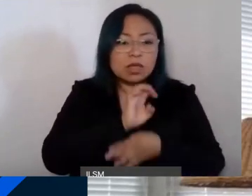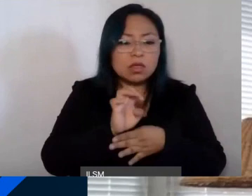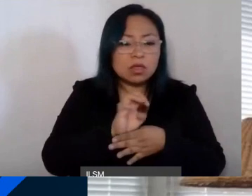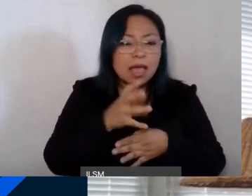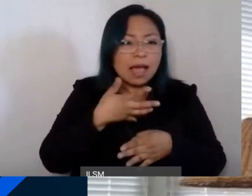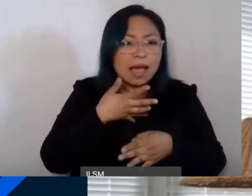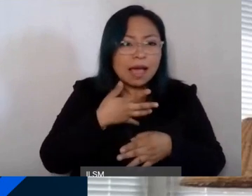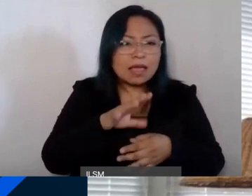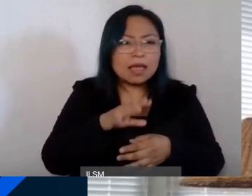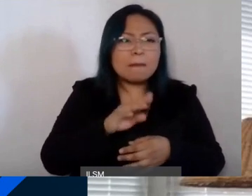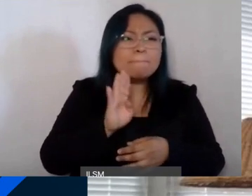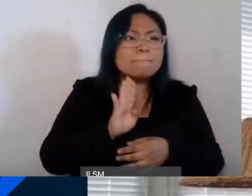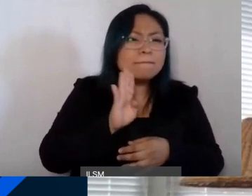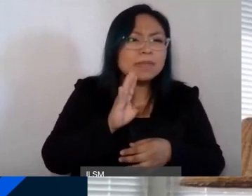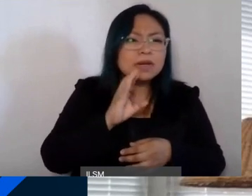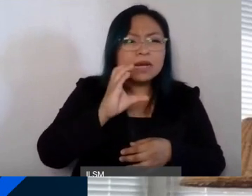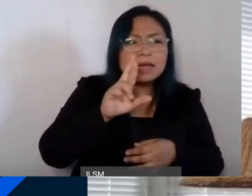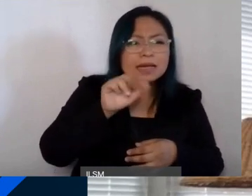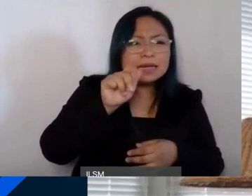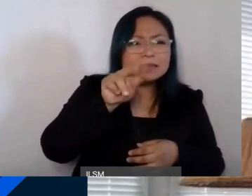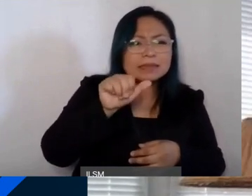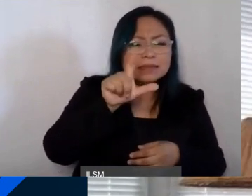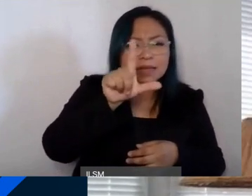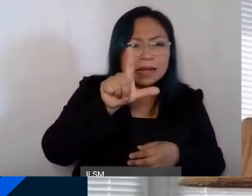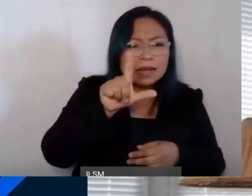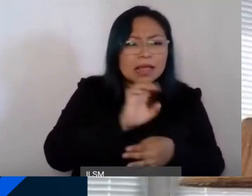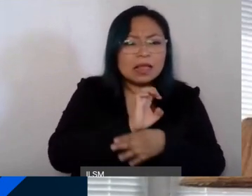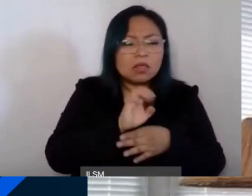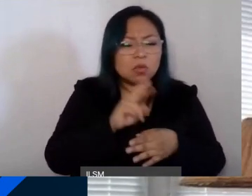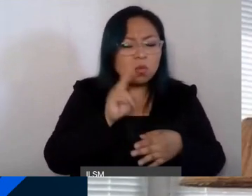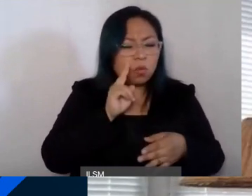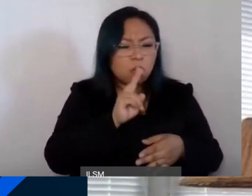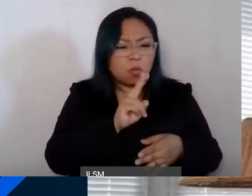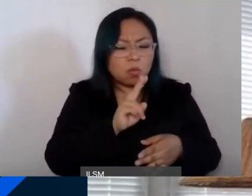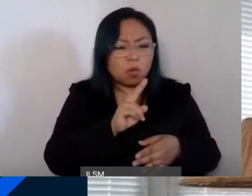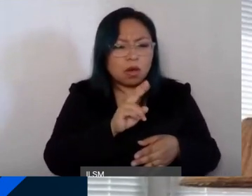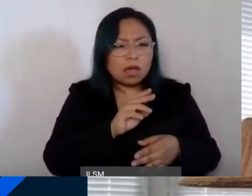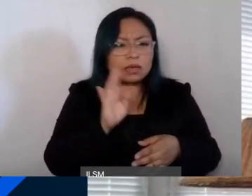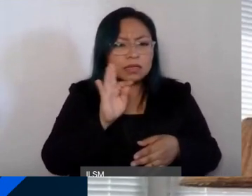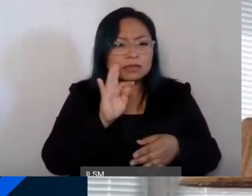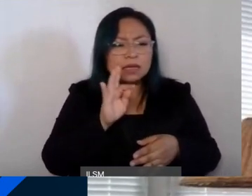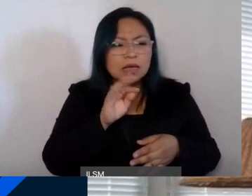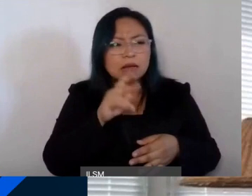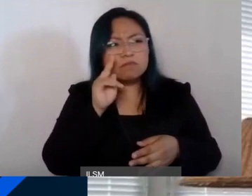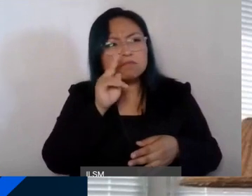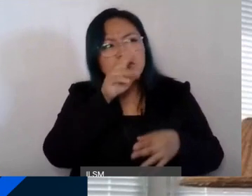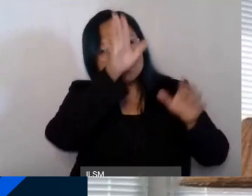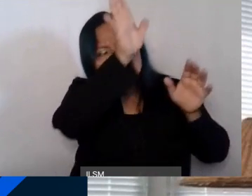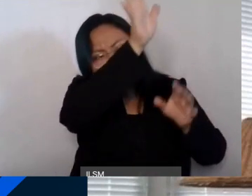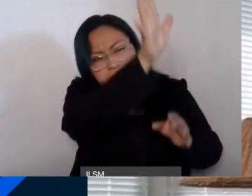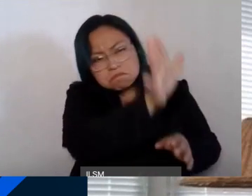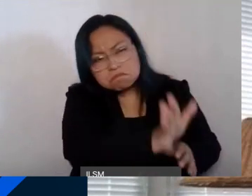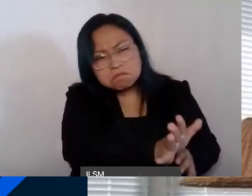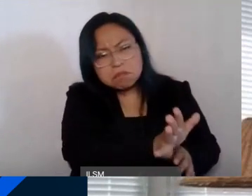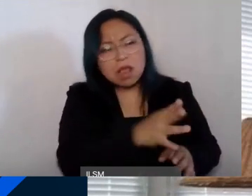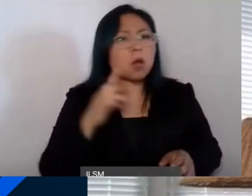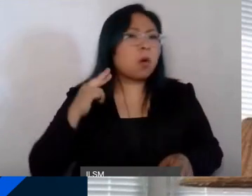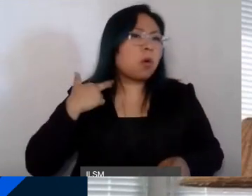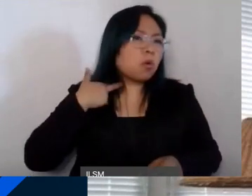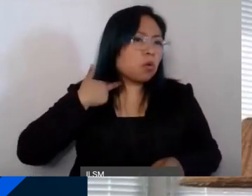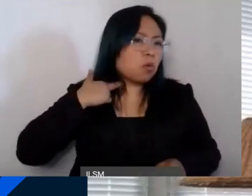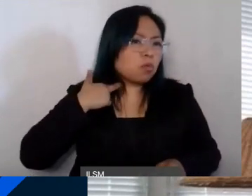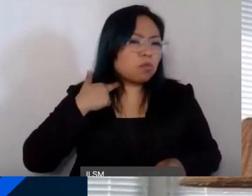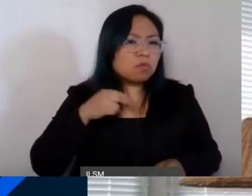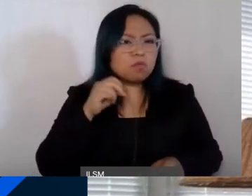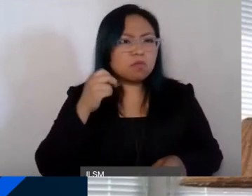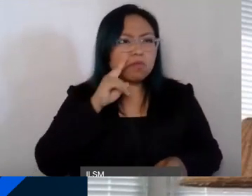que le impide llegar a lo primero que ve que es un robot o sea está el pollito el